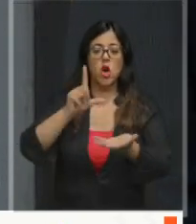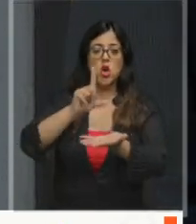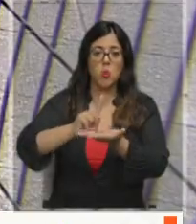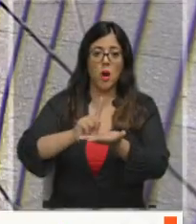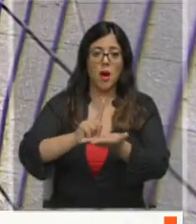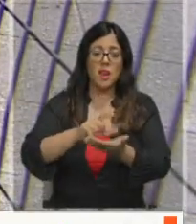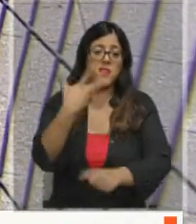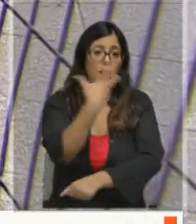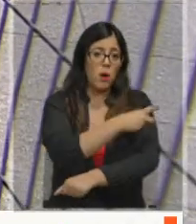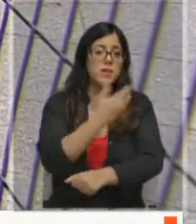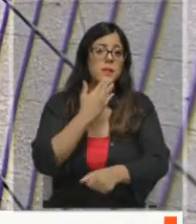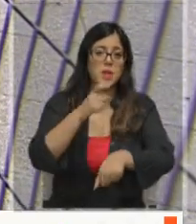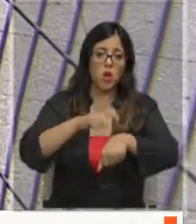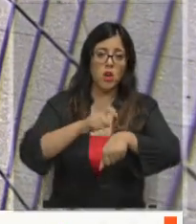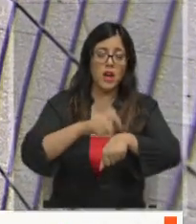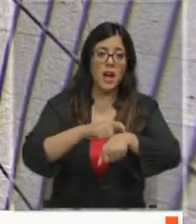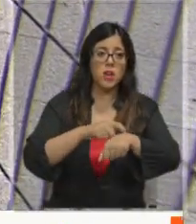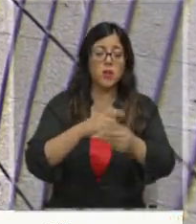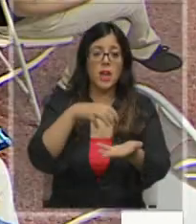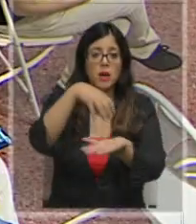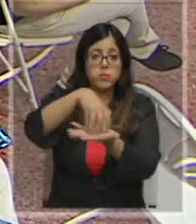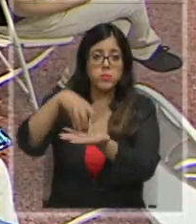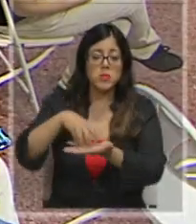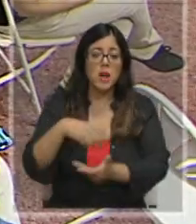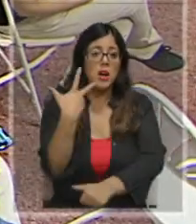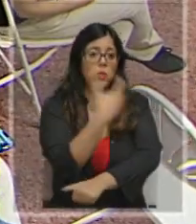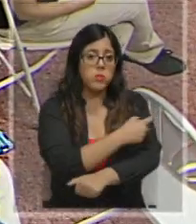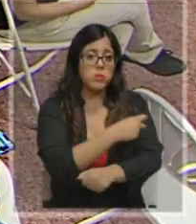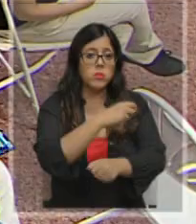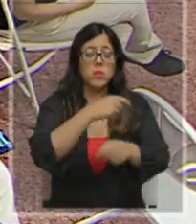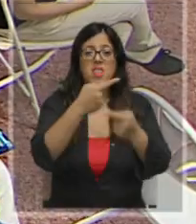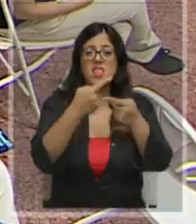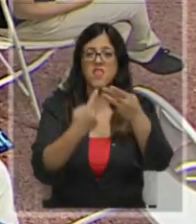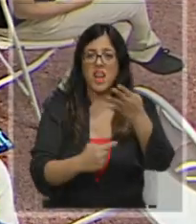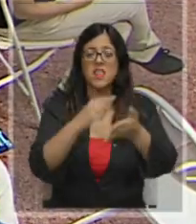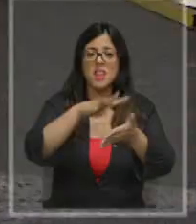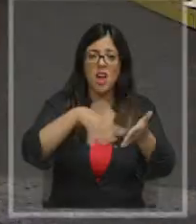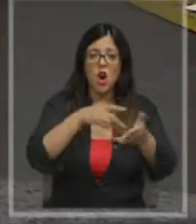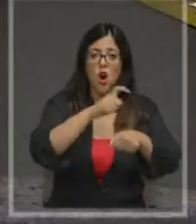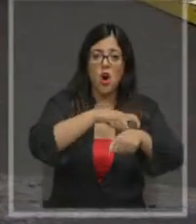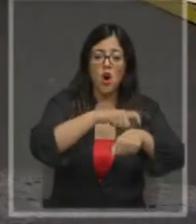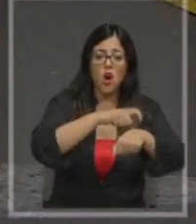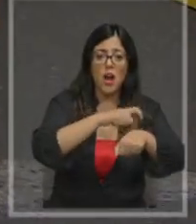de vacunación. Los vacunatorios tienen distintos horarios, algunos más acotados que